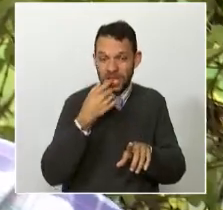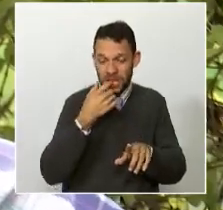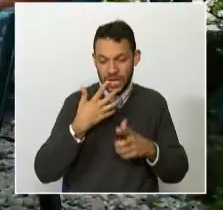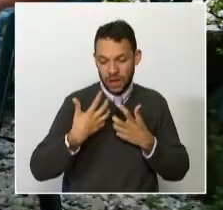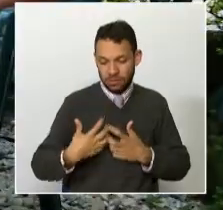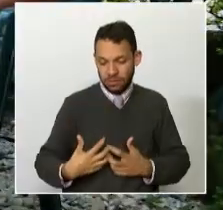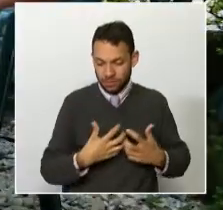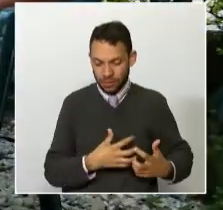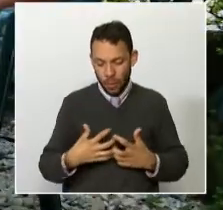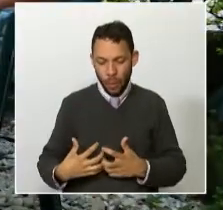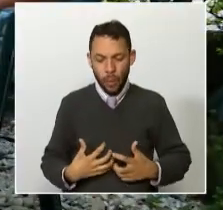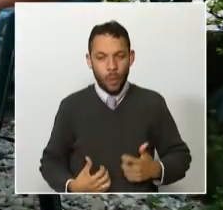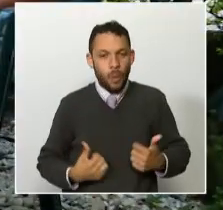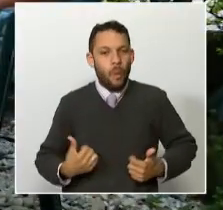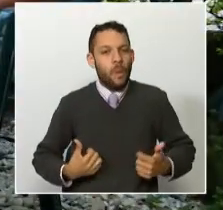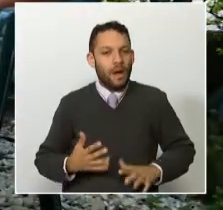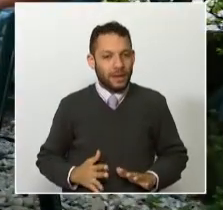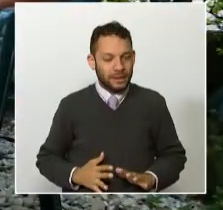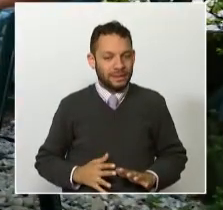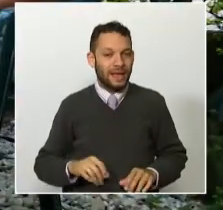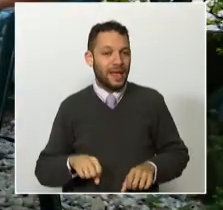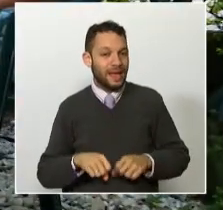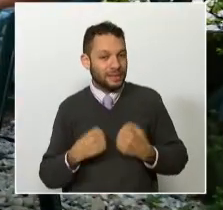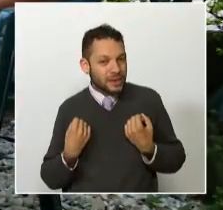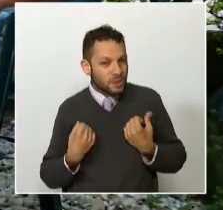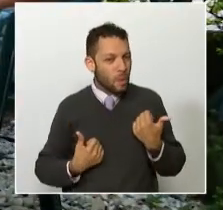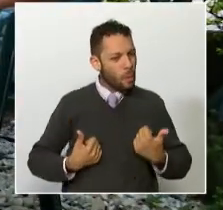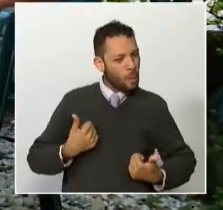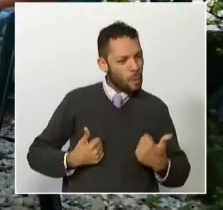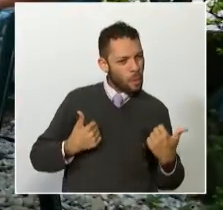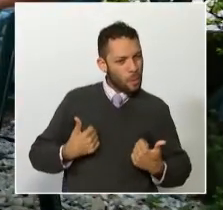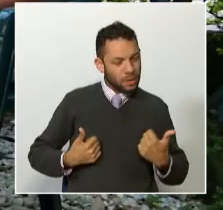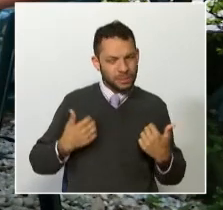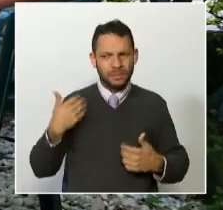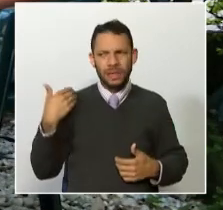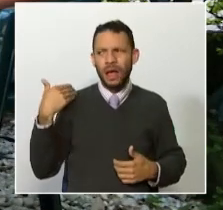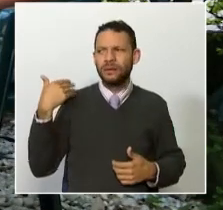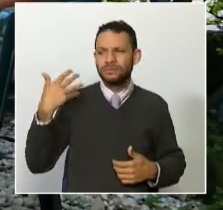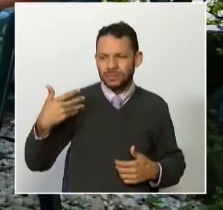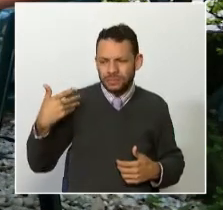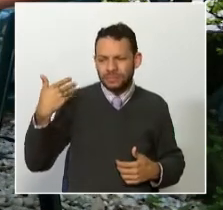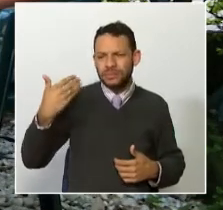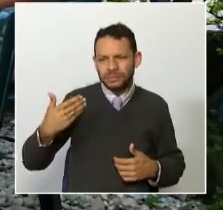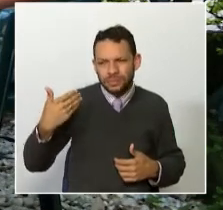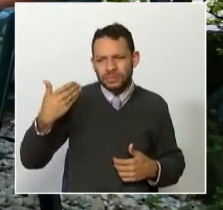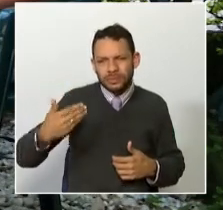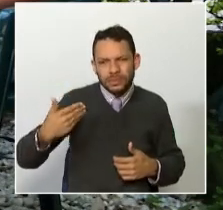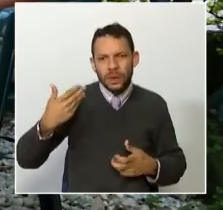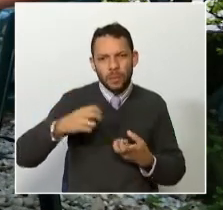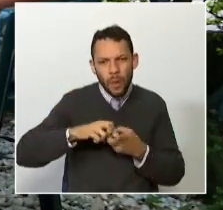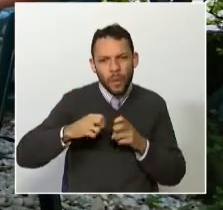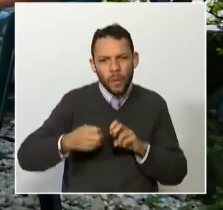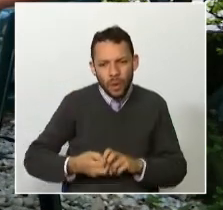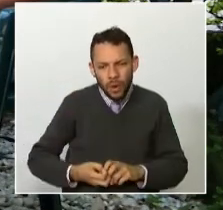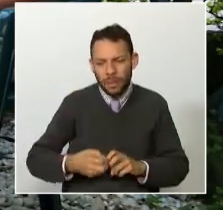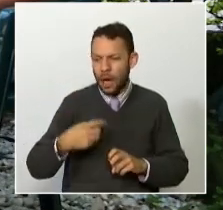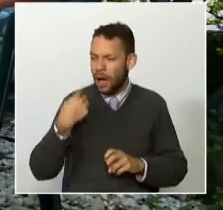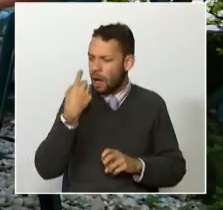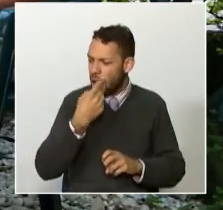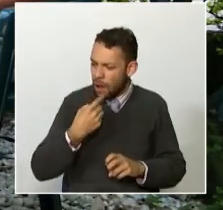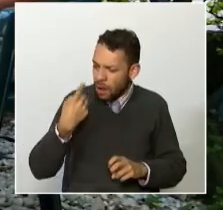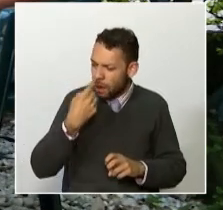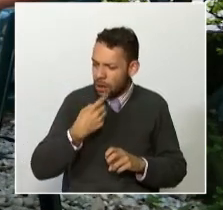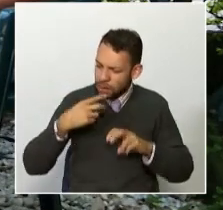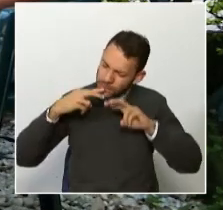Irma. ¿Qué problemas tendrá? Porque es que ella desde mucho tiempo viene con amalgamas, con tratamientos